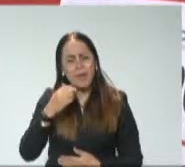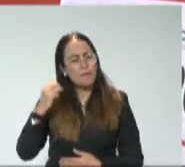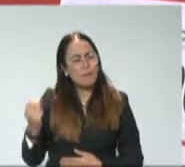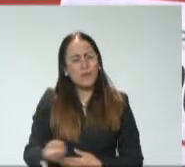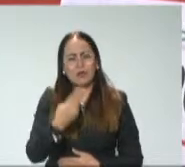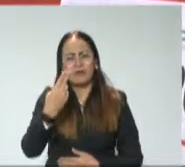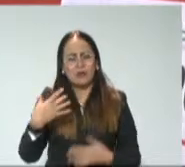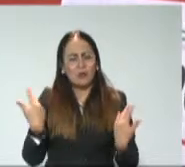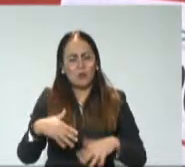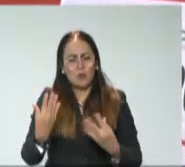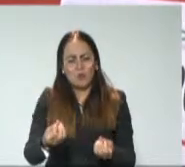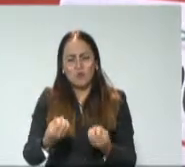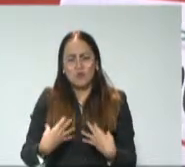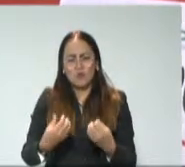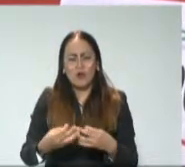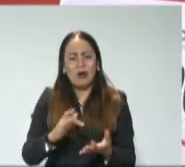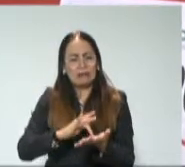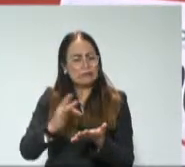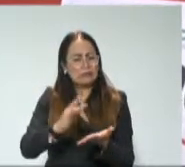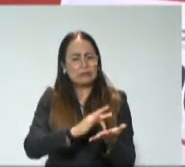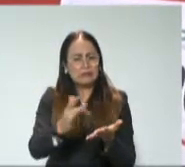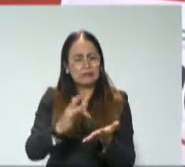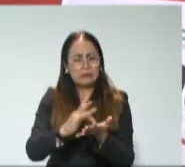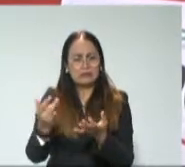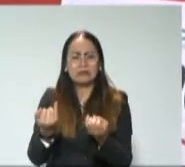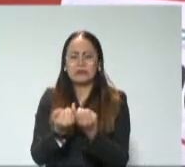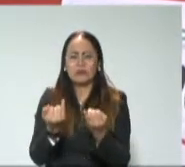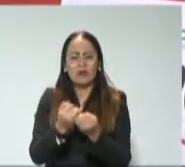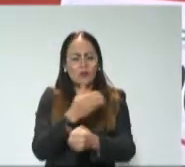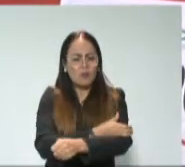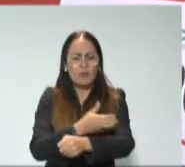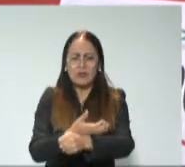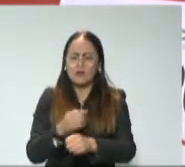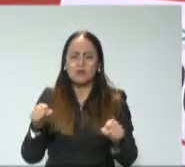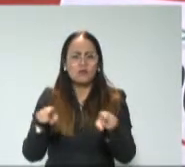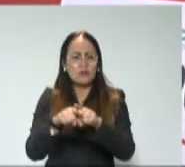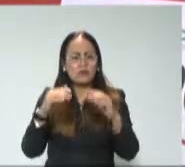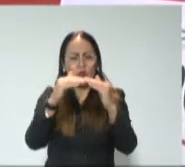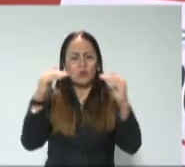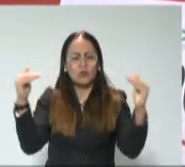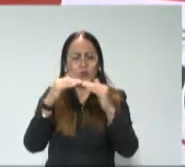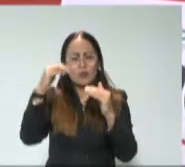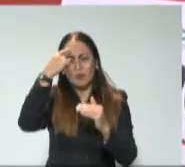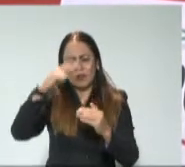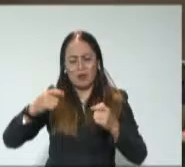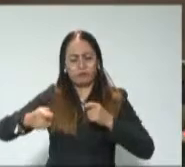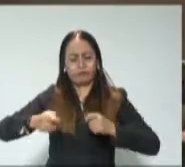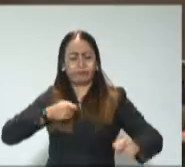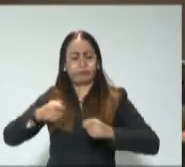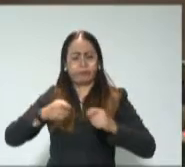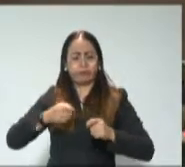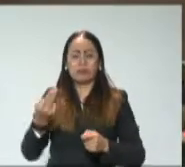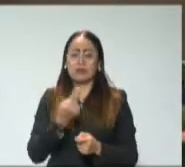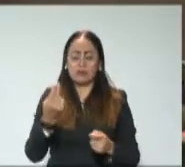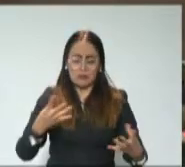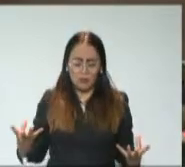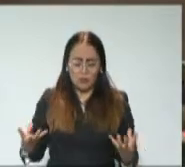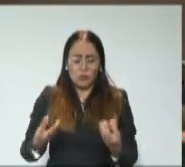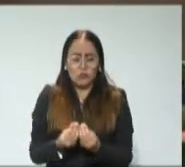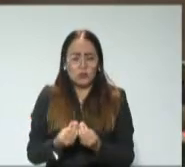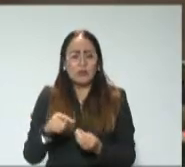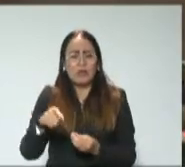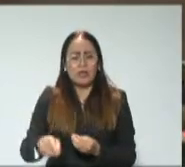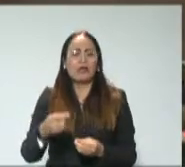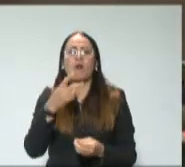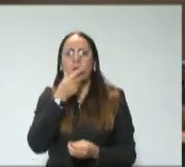agradecerse Pero además porque se reciben para todos los compañeros para que uno pueda presidir se requiere cohesión y el señor presidente del